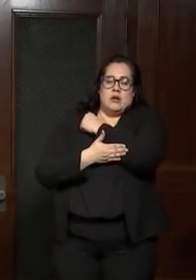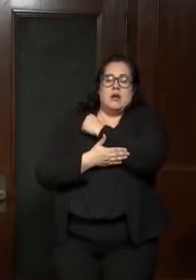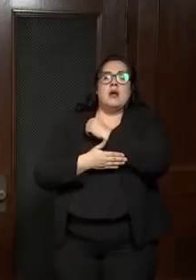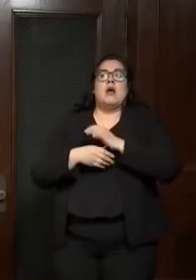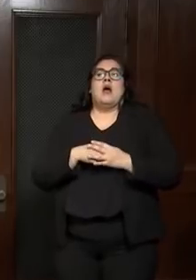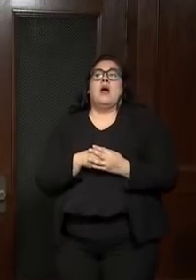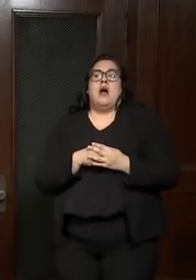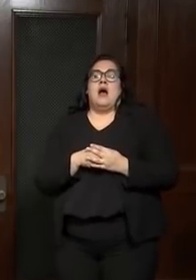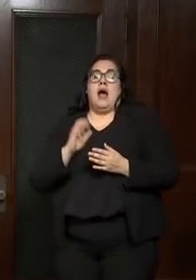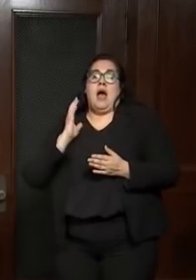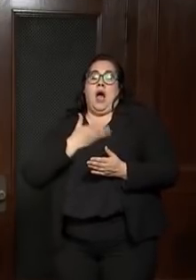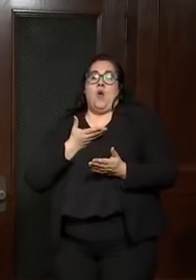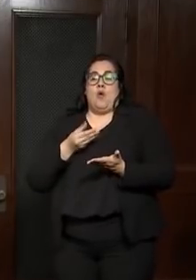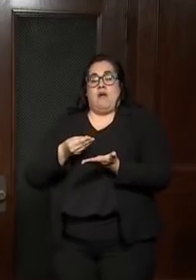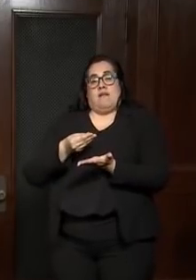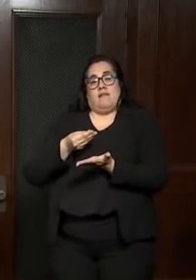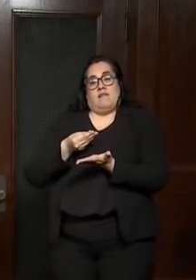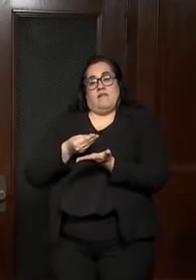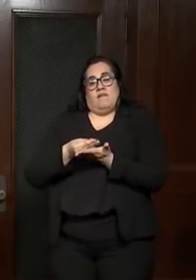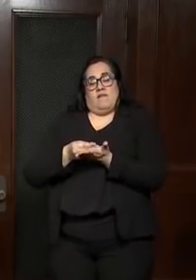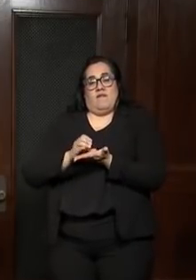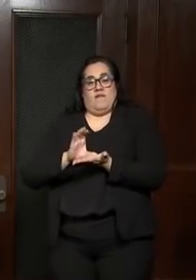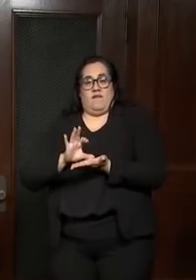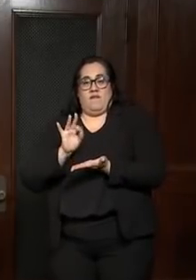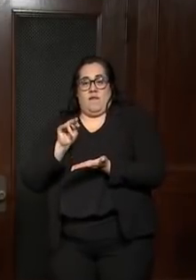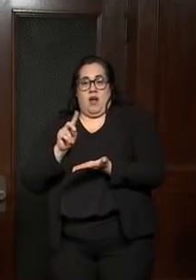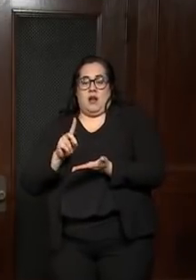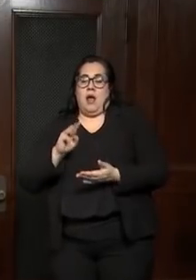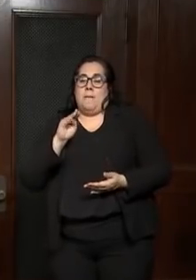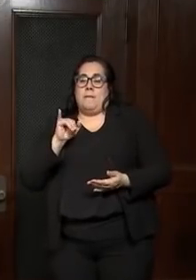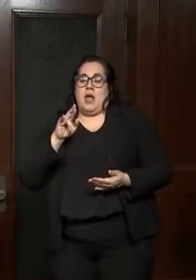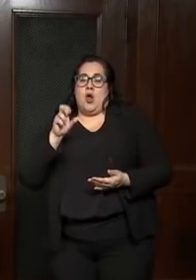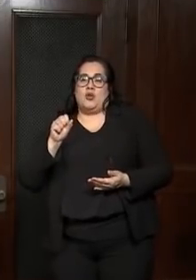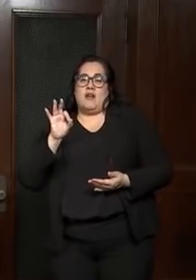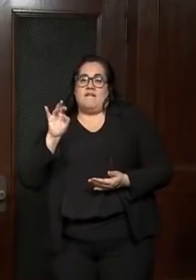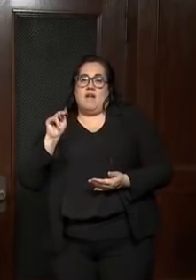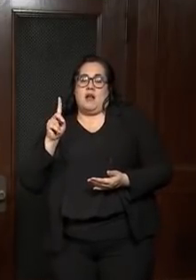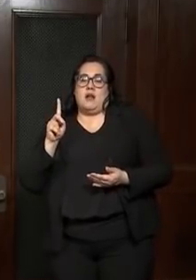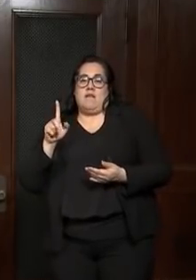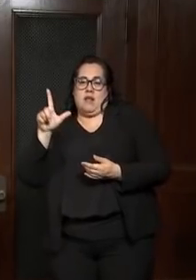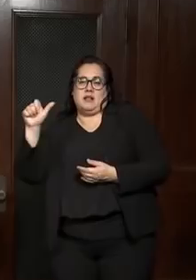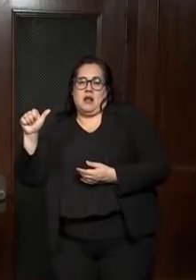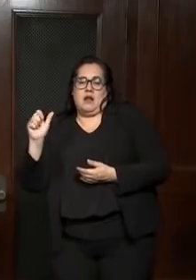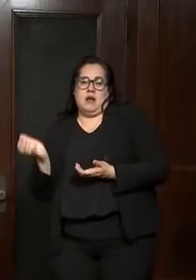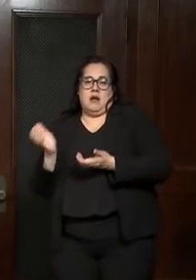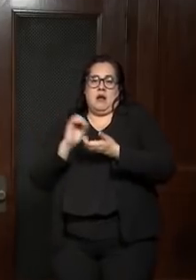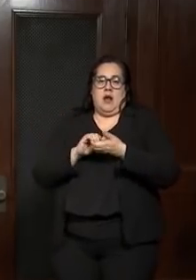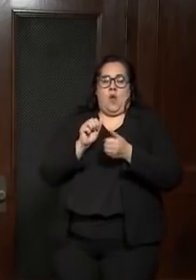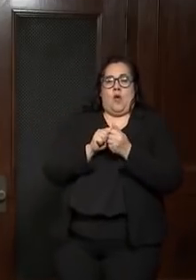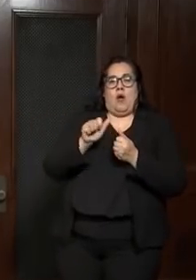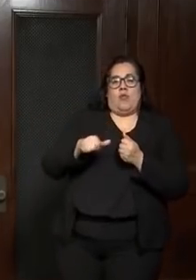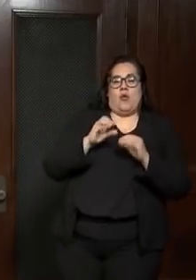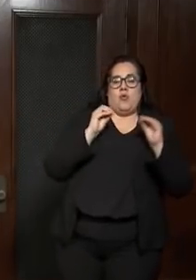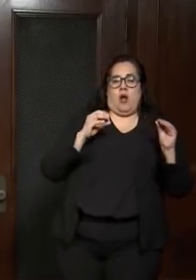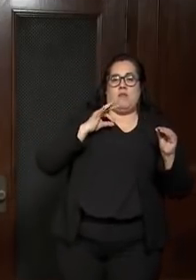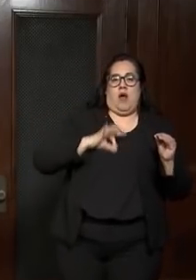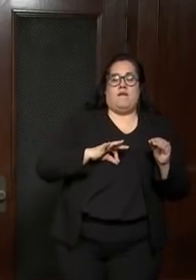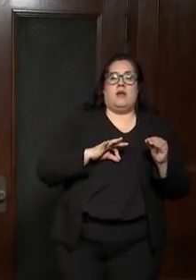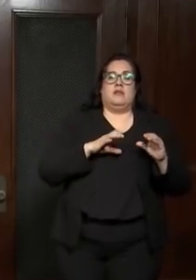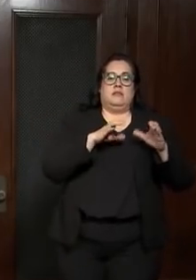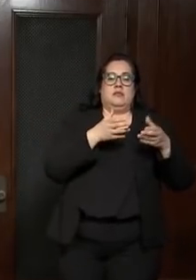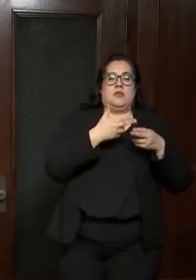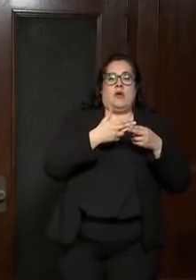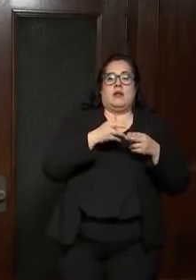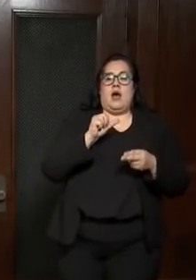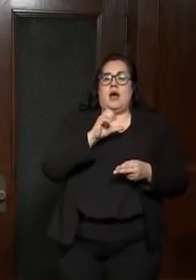Afortunadamente, nuestro fondo, Mayor's Fund de Los Ángeles, colaboró con mi grupo sin fines de lucro, Accelerator for